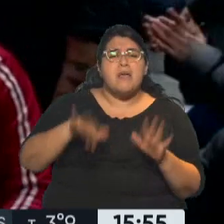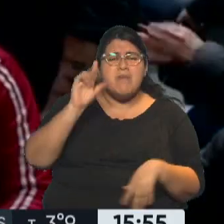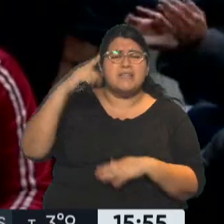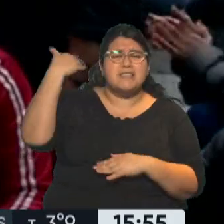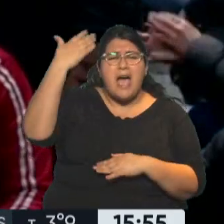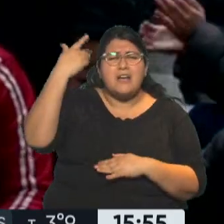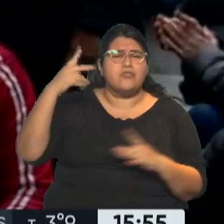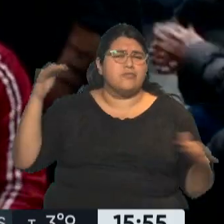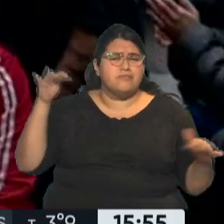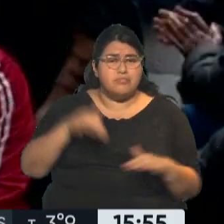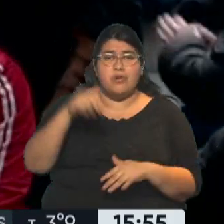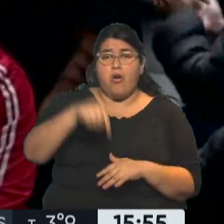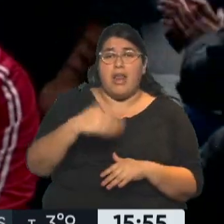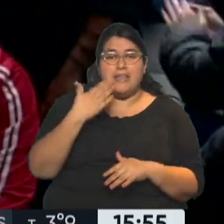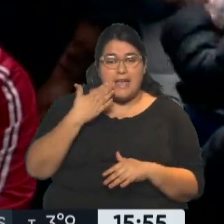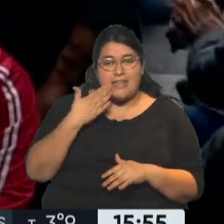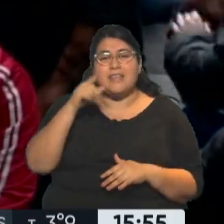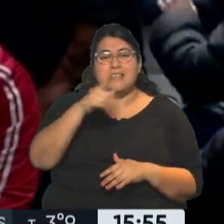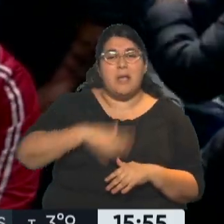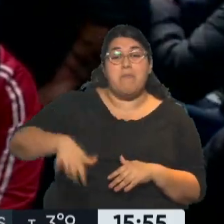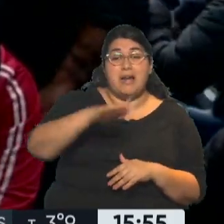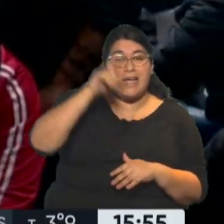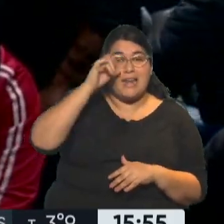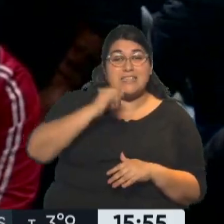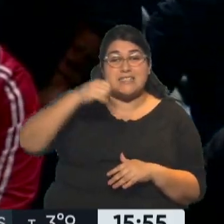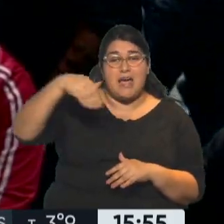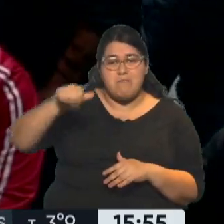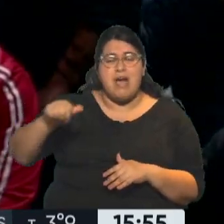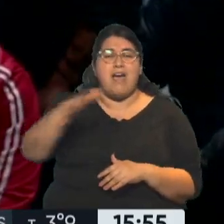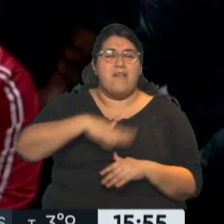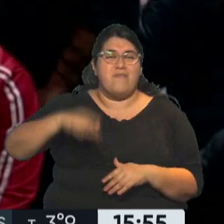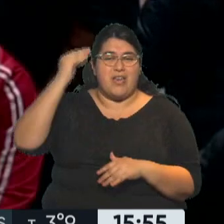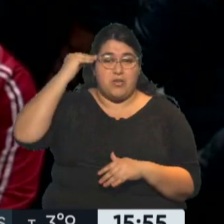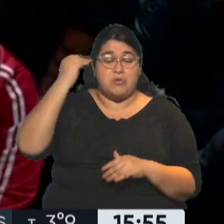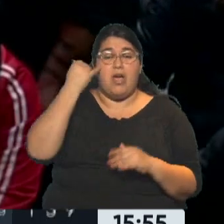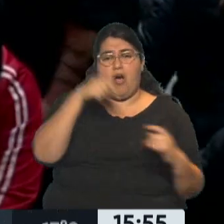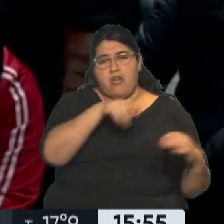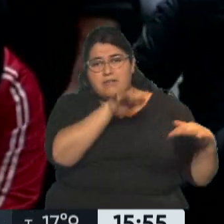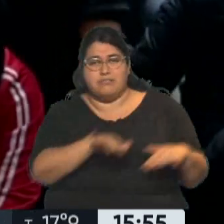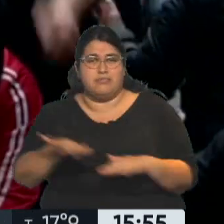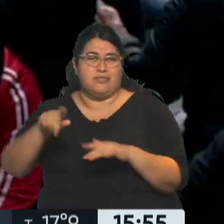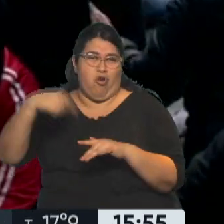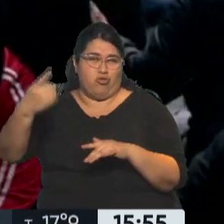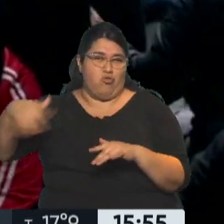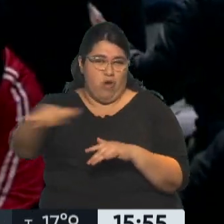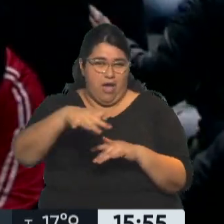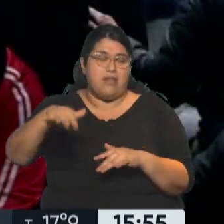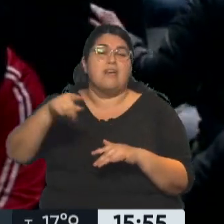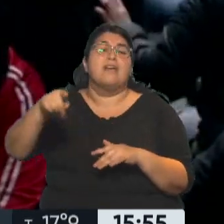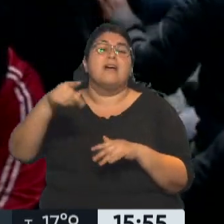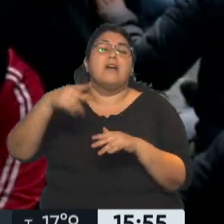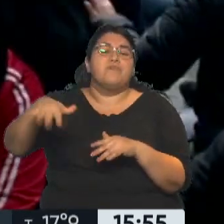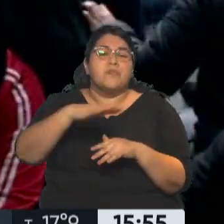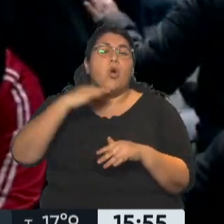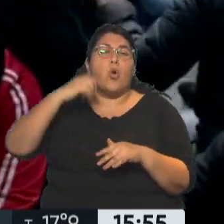que se preveía realizar esta tarde en parque lezama en el barrio porteño de san telmo se trasladó hace instantes hacia la plaza ubicada en